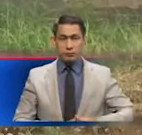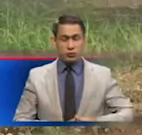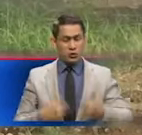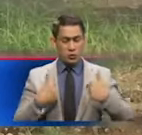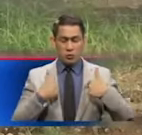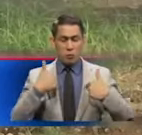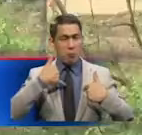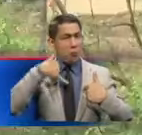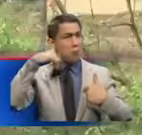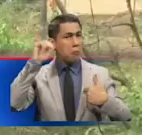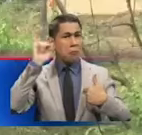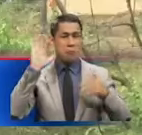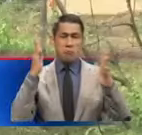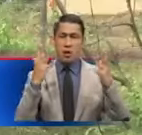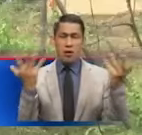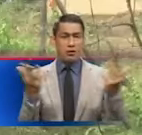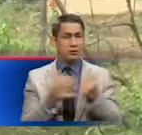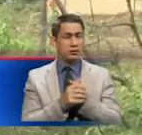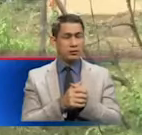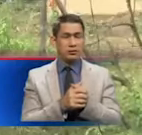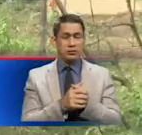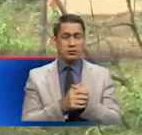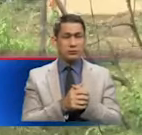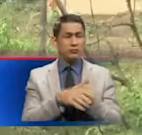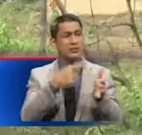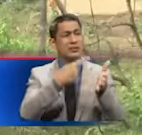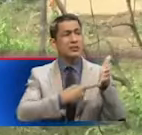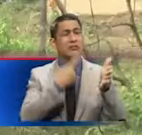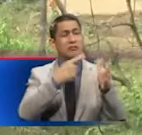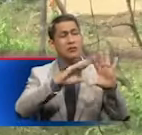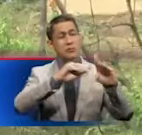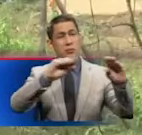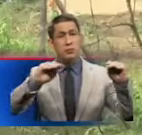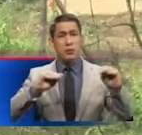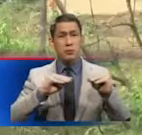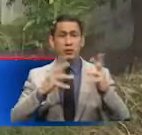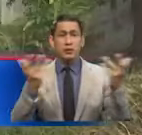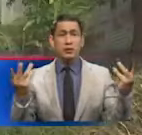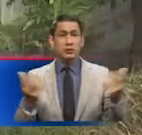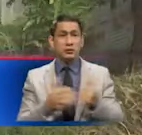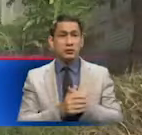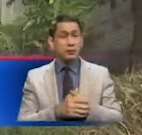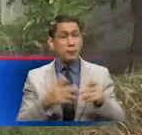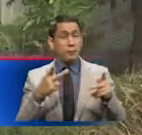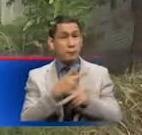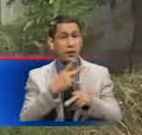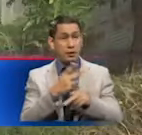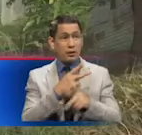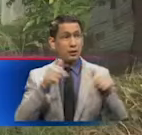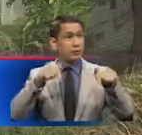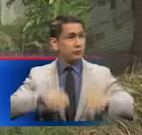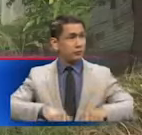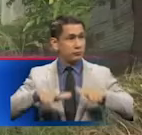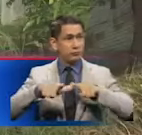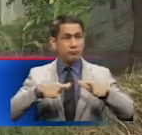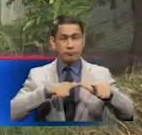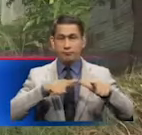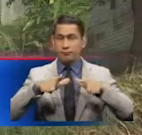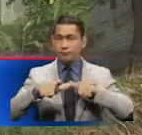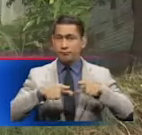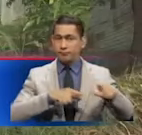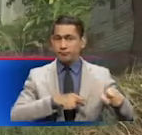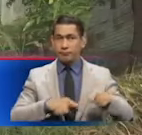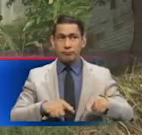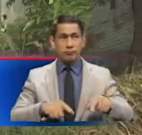nada porque yo paso aquí en la casa. Ya. ¿Y los moradores qué cuentan? Que está bien peligroso. ¿Por acá? Sí. Dice que